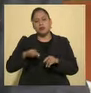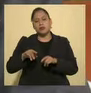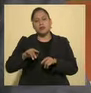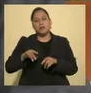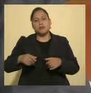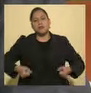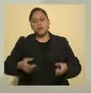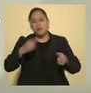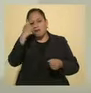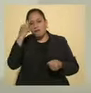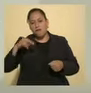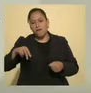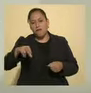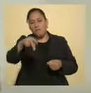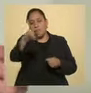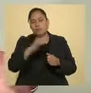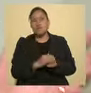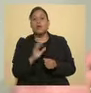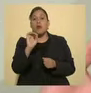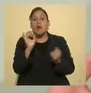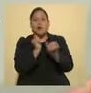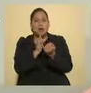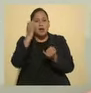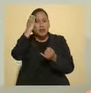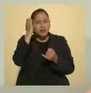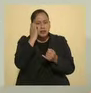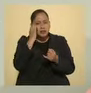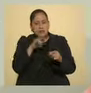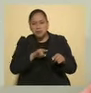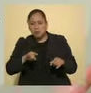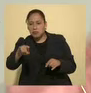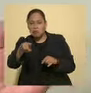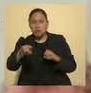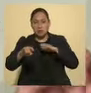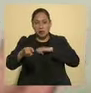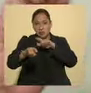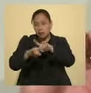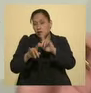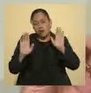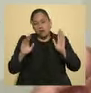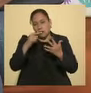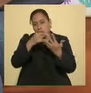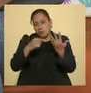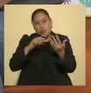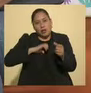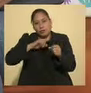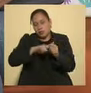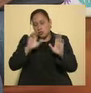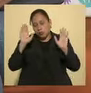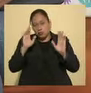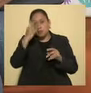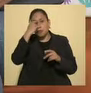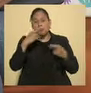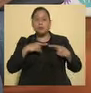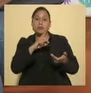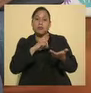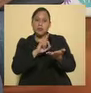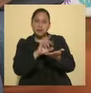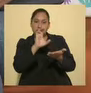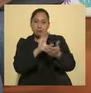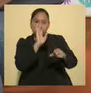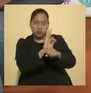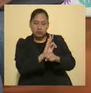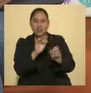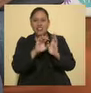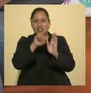o exclusivo para un estacionamiento. No sé, ¿sí? son particulares para una persona con discapacidad, porque